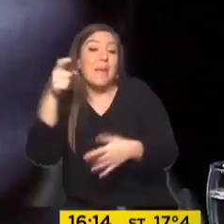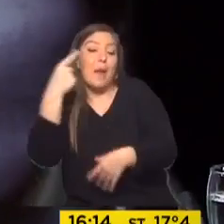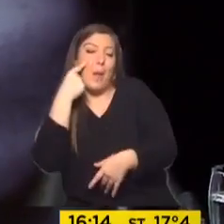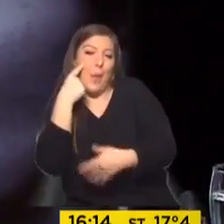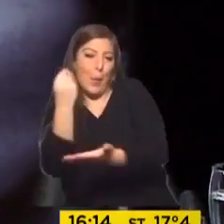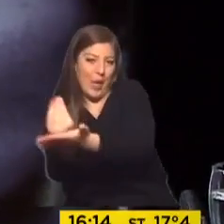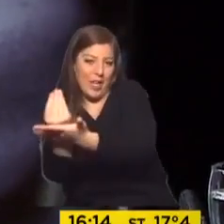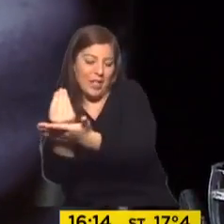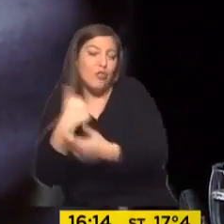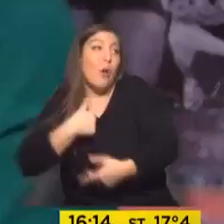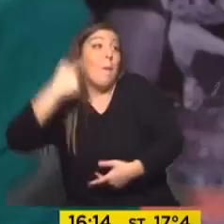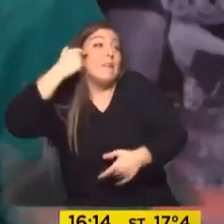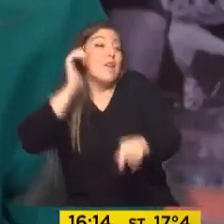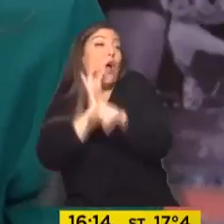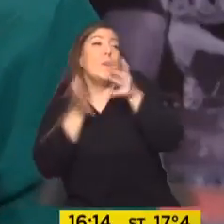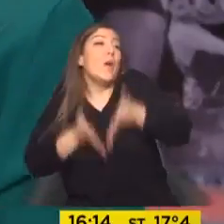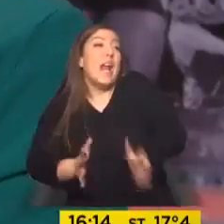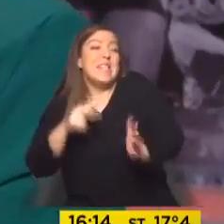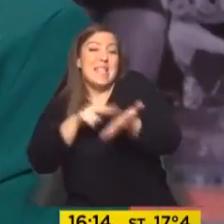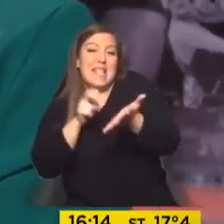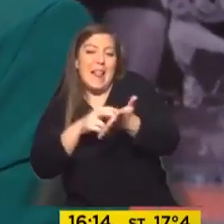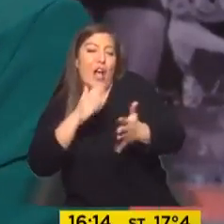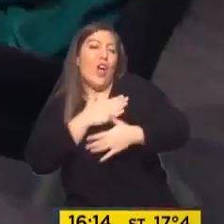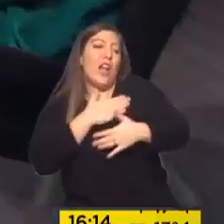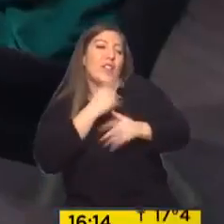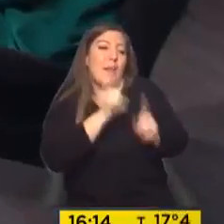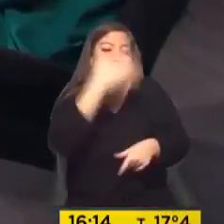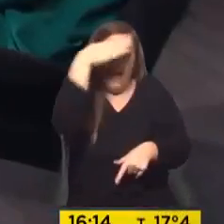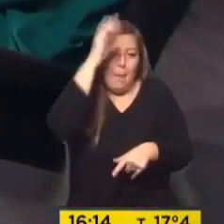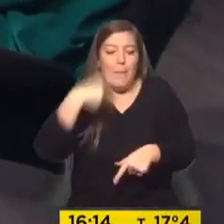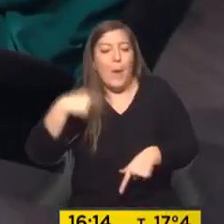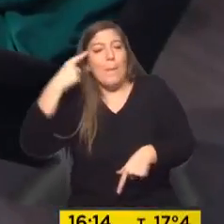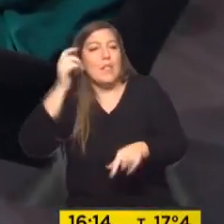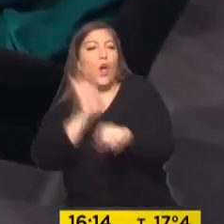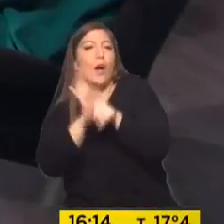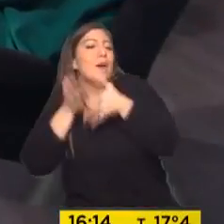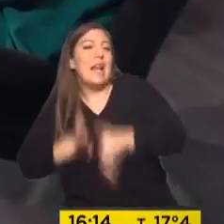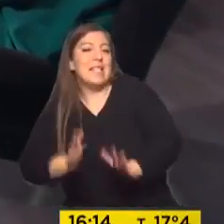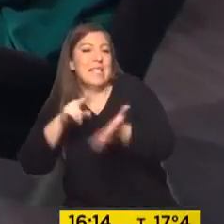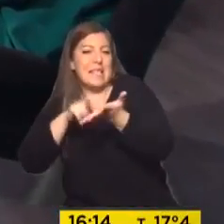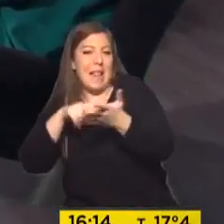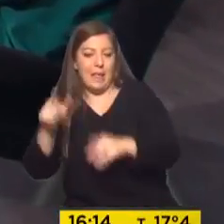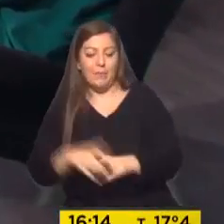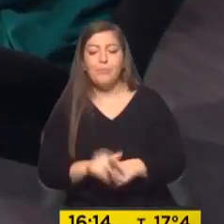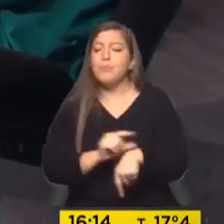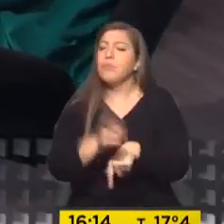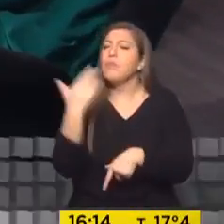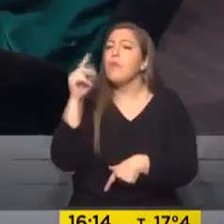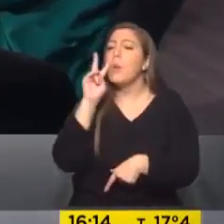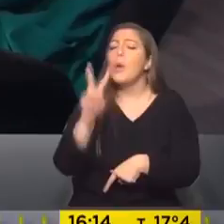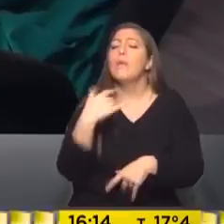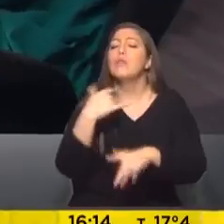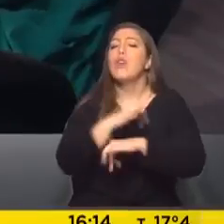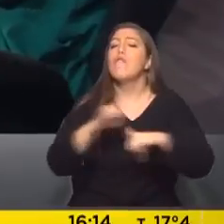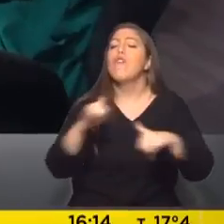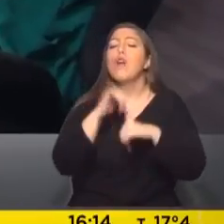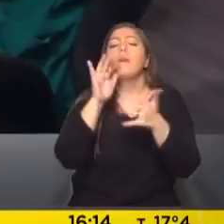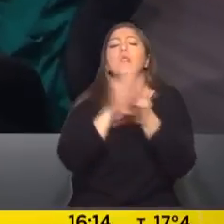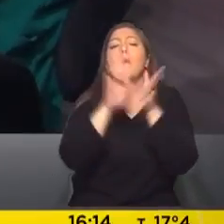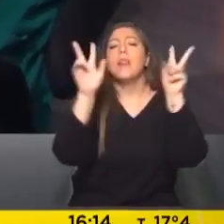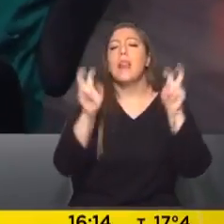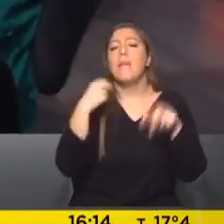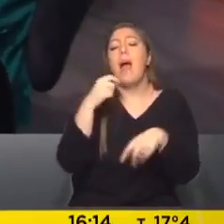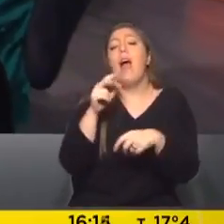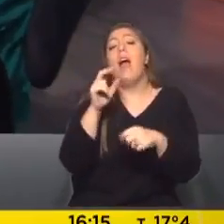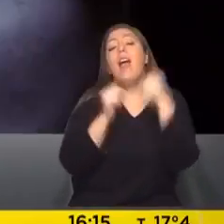Si bien mi corazón está en La Pampa, me considero salteña. Bueno, chicas, recién veíamos el informe que abordaba este tema que tiene que ver con la economía del